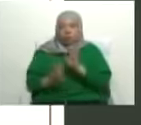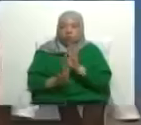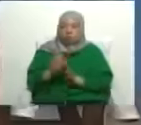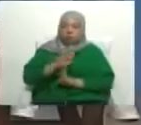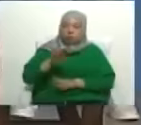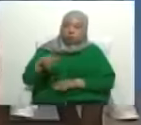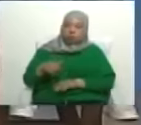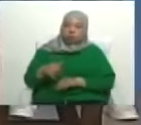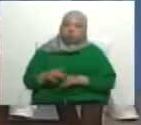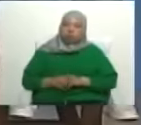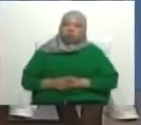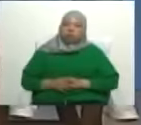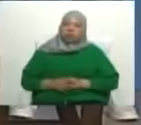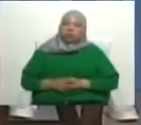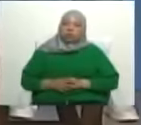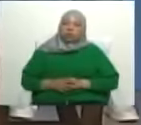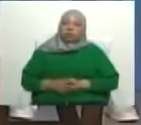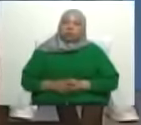TIAR.